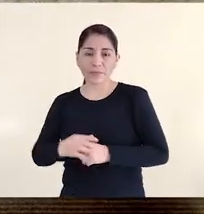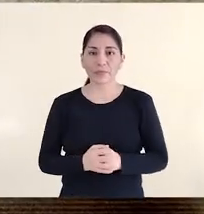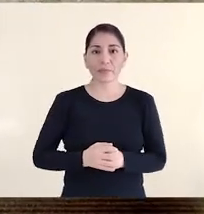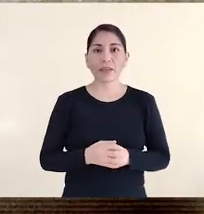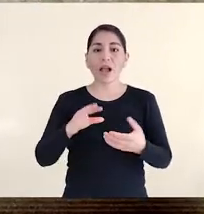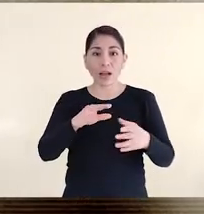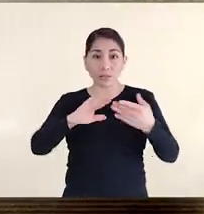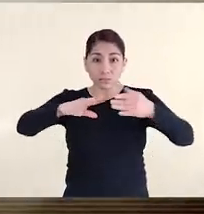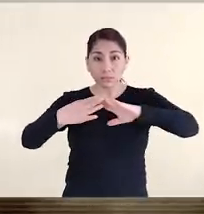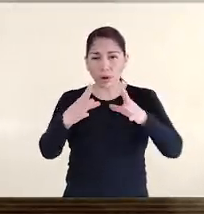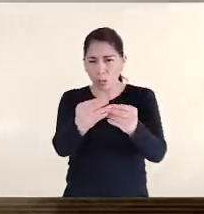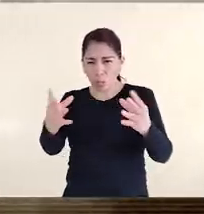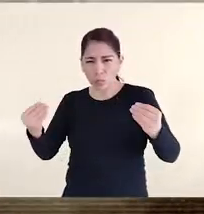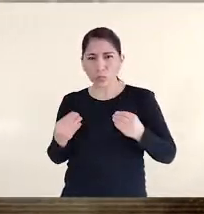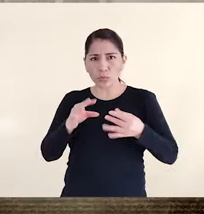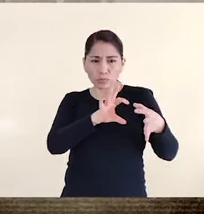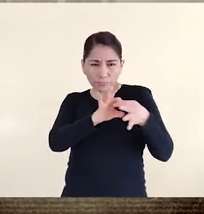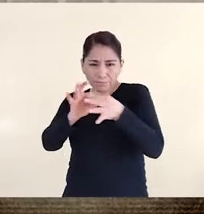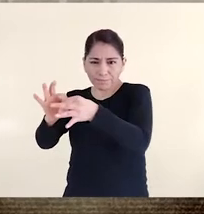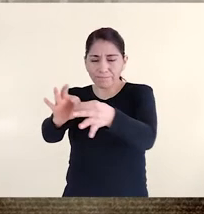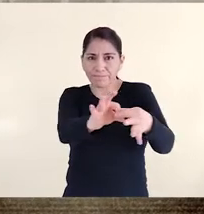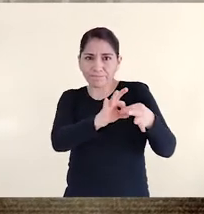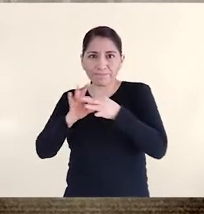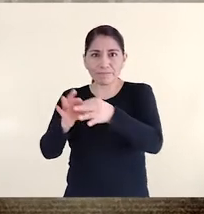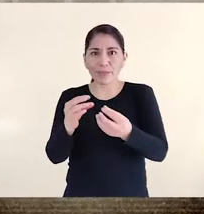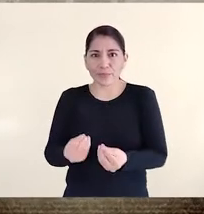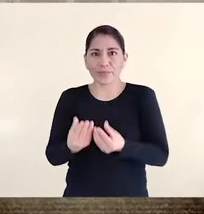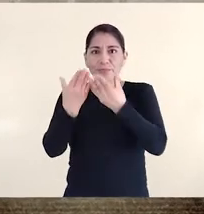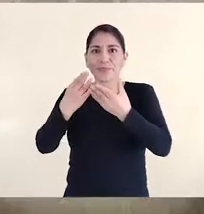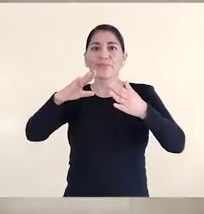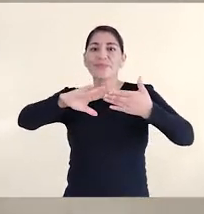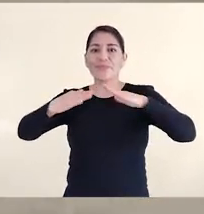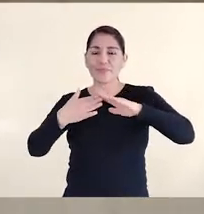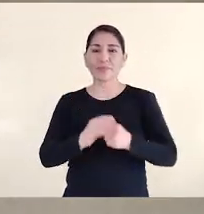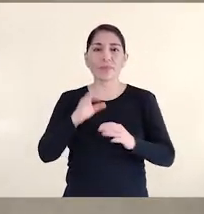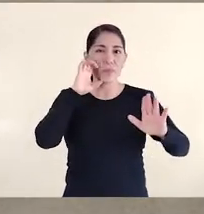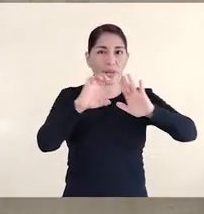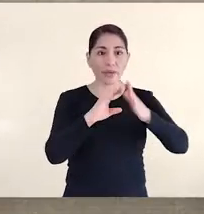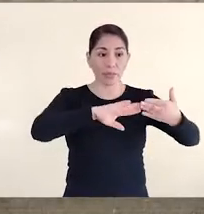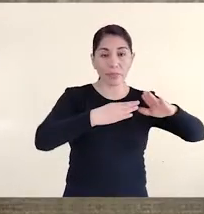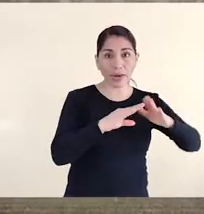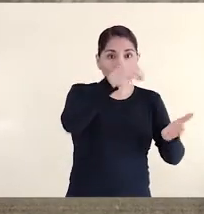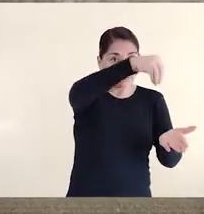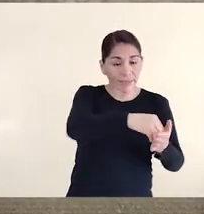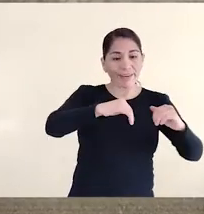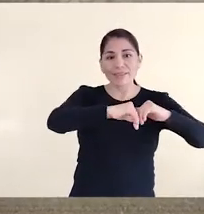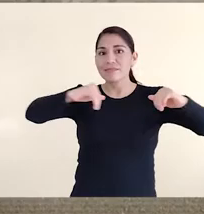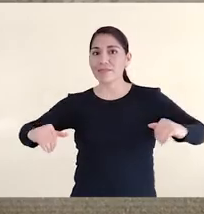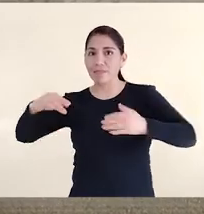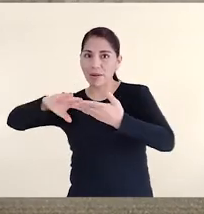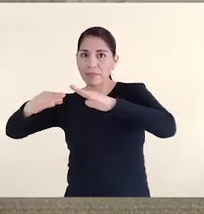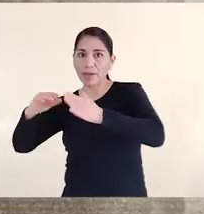la conjunción de varios barrios distintos que se fueron uniendo con el crecimiento de la ciudad. Por ejemplo, el barrio del Cercado estaba